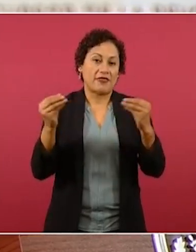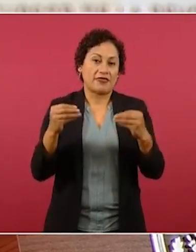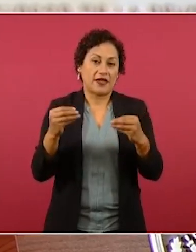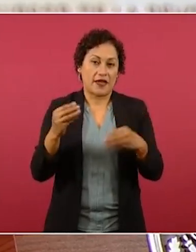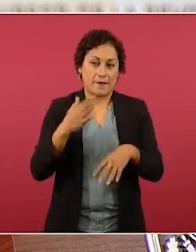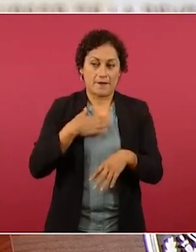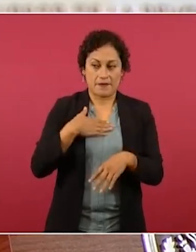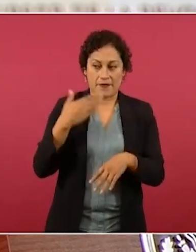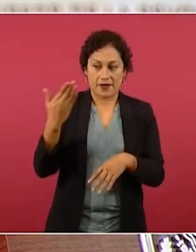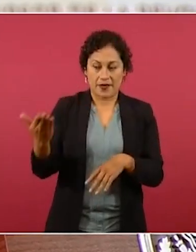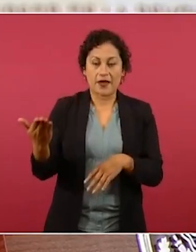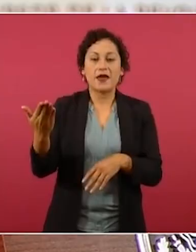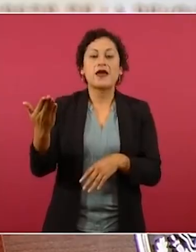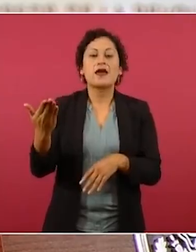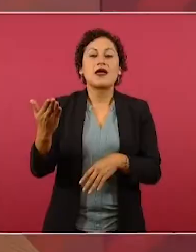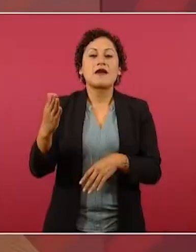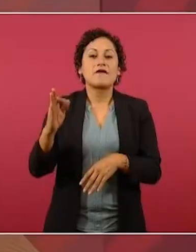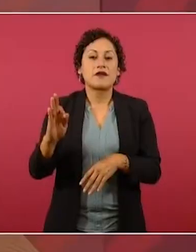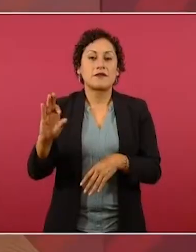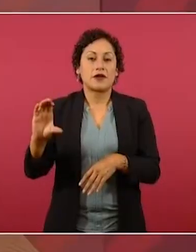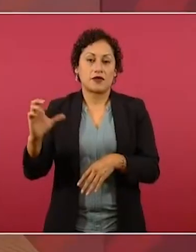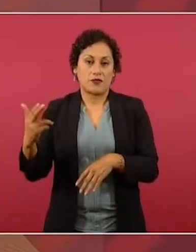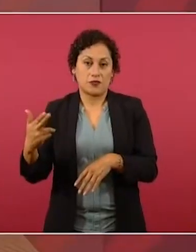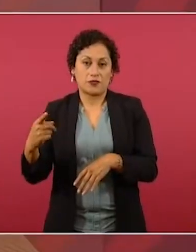presidente del PAN y yo de otro partido.